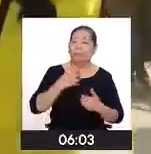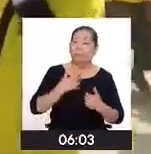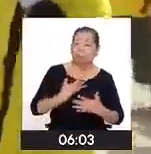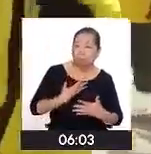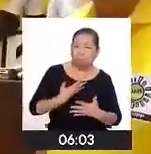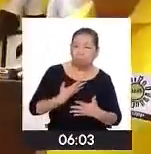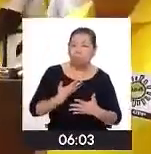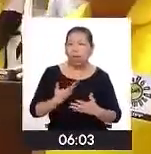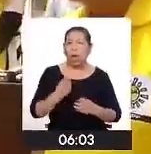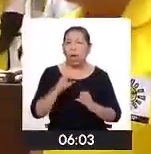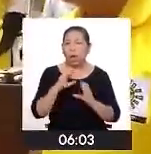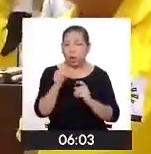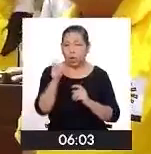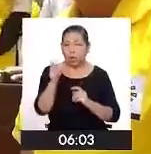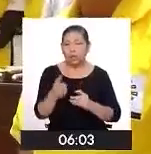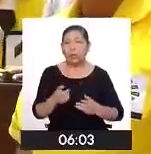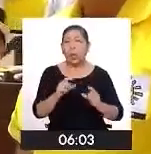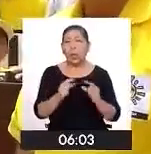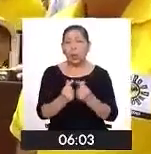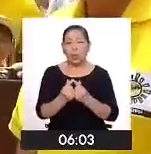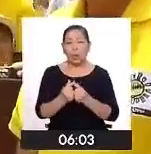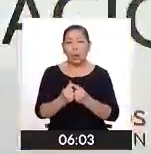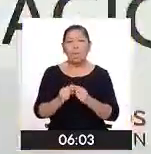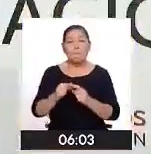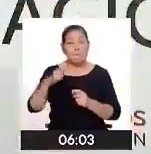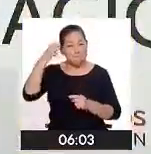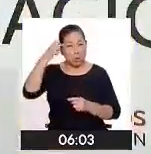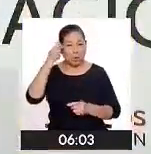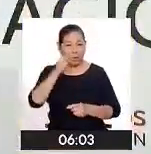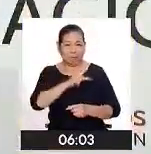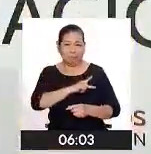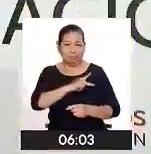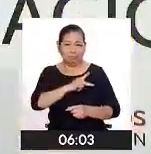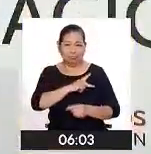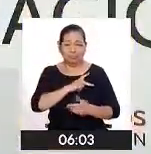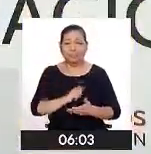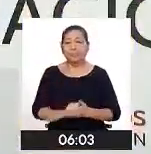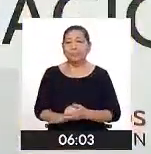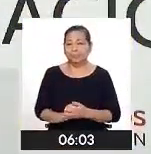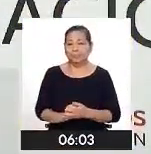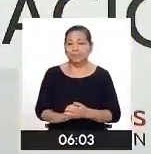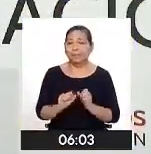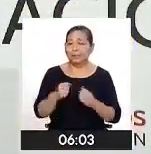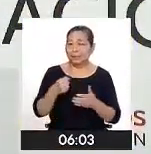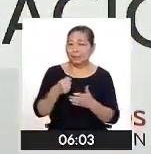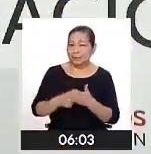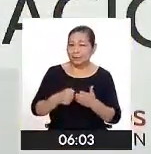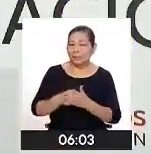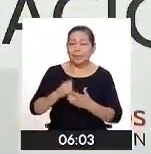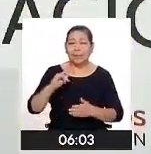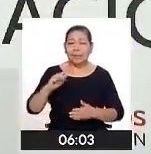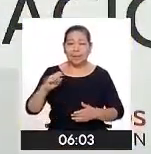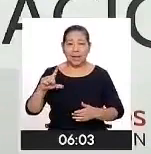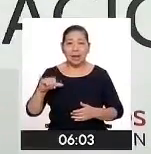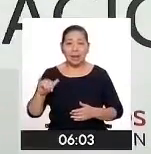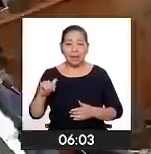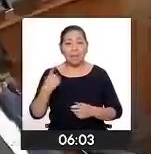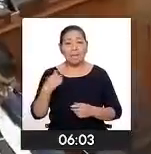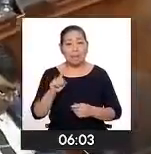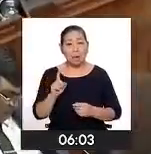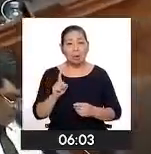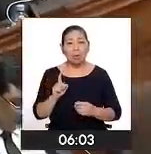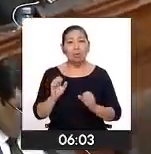Entonces, dentro del Congreso, evidentemente, era una figura hoy muy importante y no cuestionada.